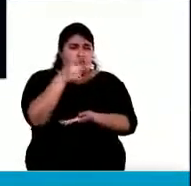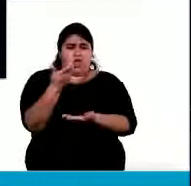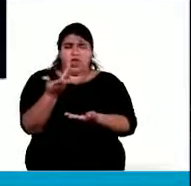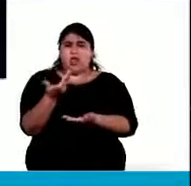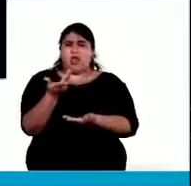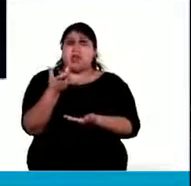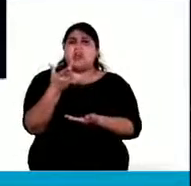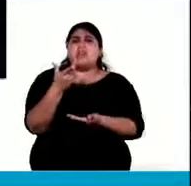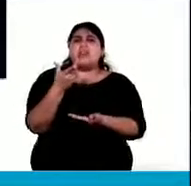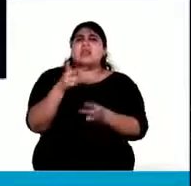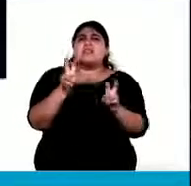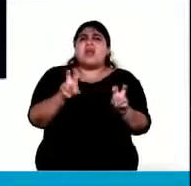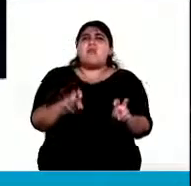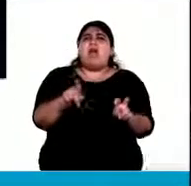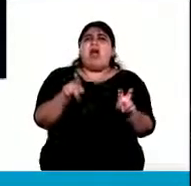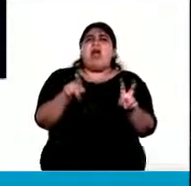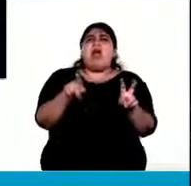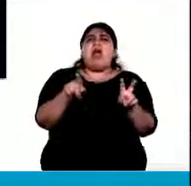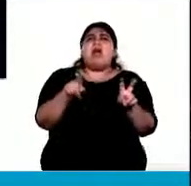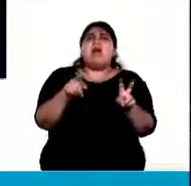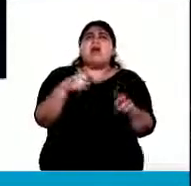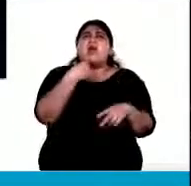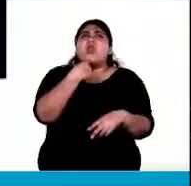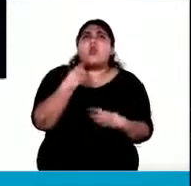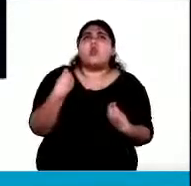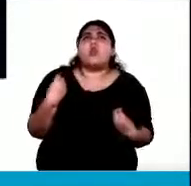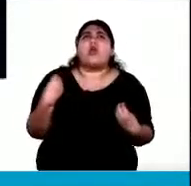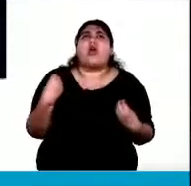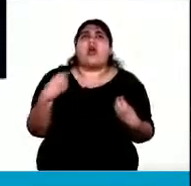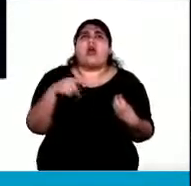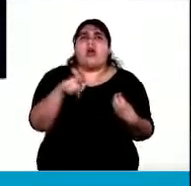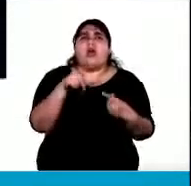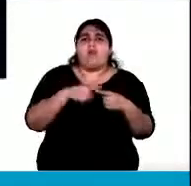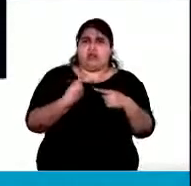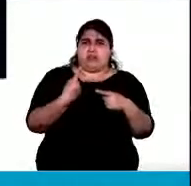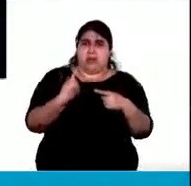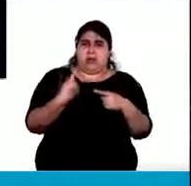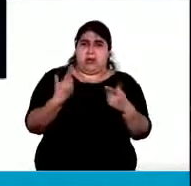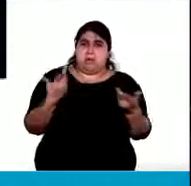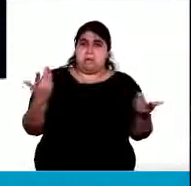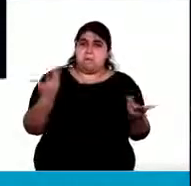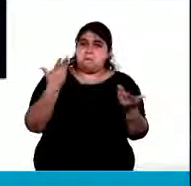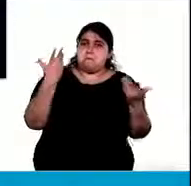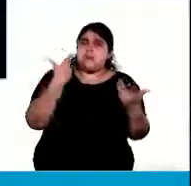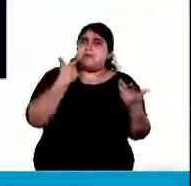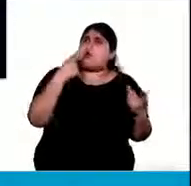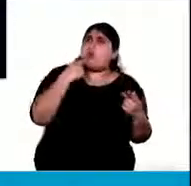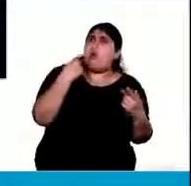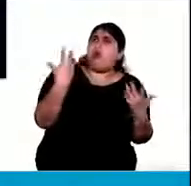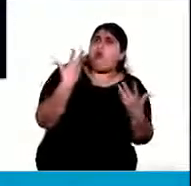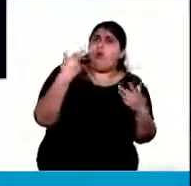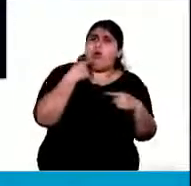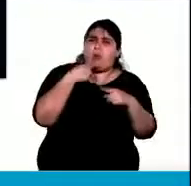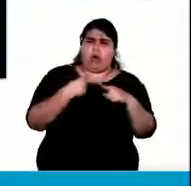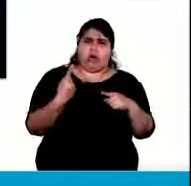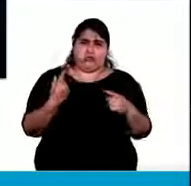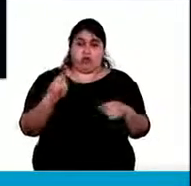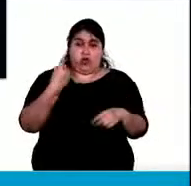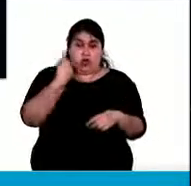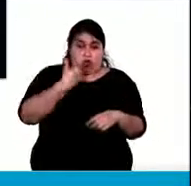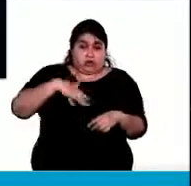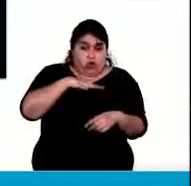se refirió también a incertidumbre política. La verdad que si nuestro espacio